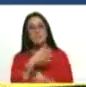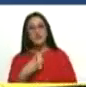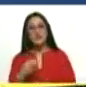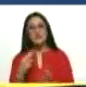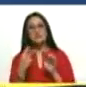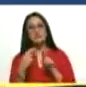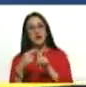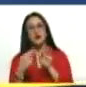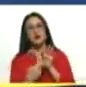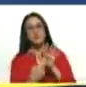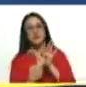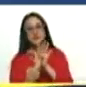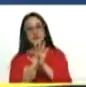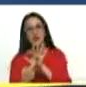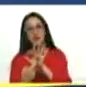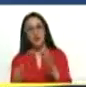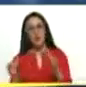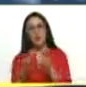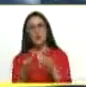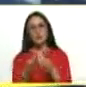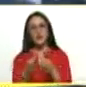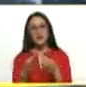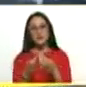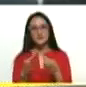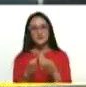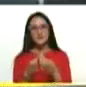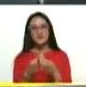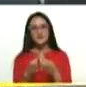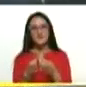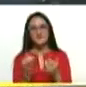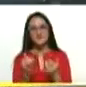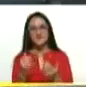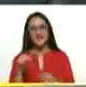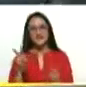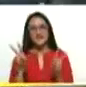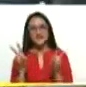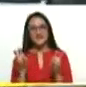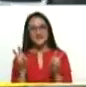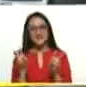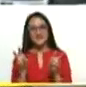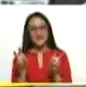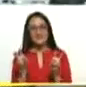representantes de los sectores en nuestra delegación. En este marco,